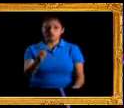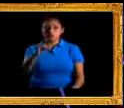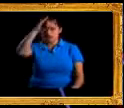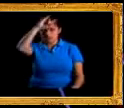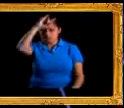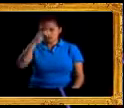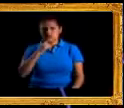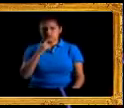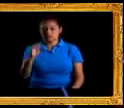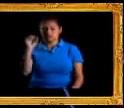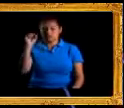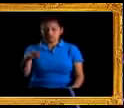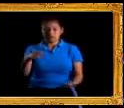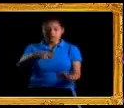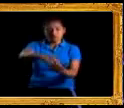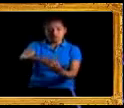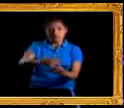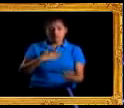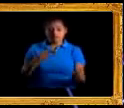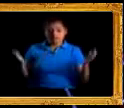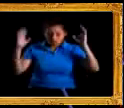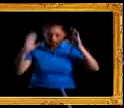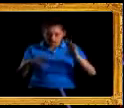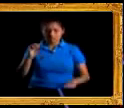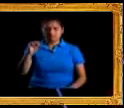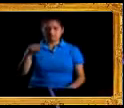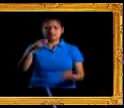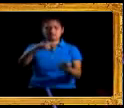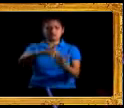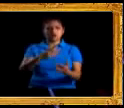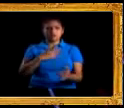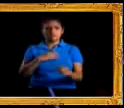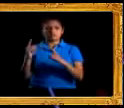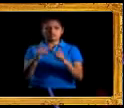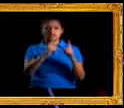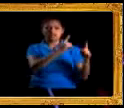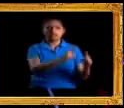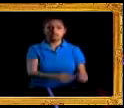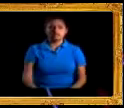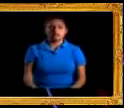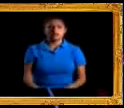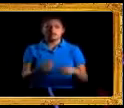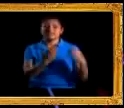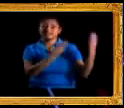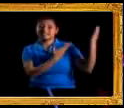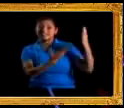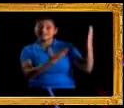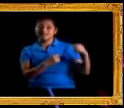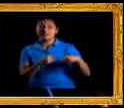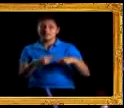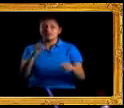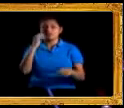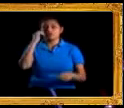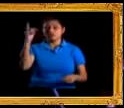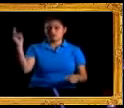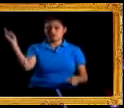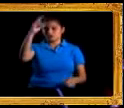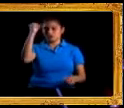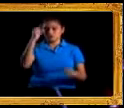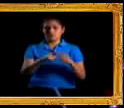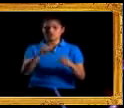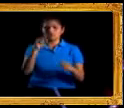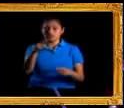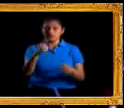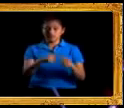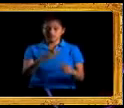si postrado me adoras, si postrado me sirves. Pero el Señor venció por ti y por mí.